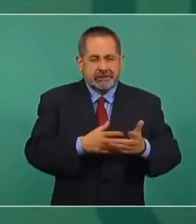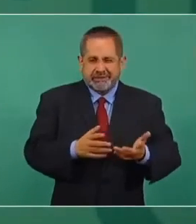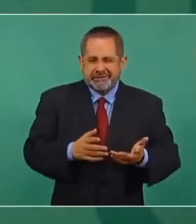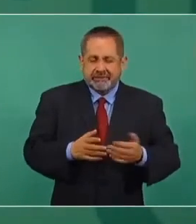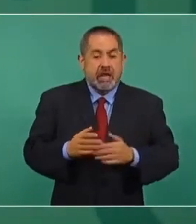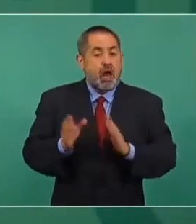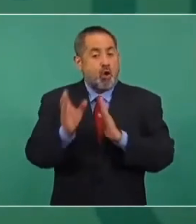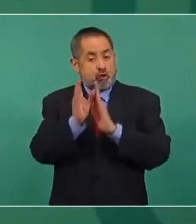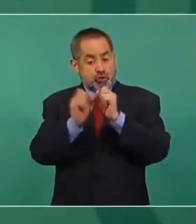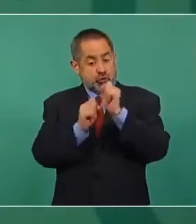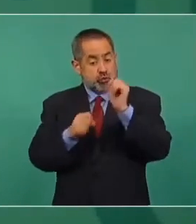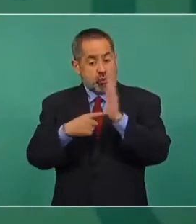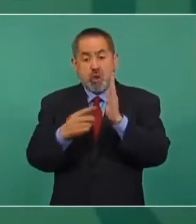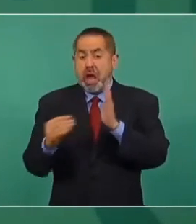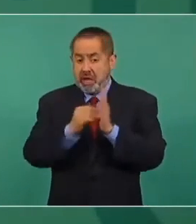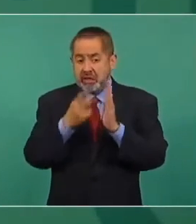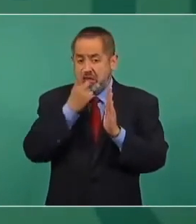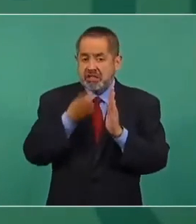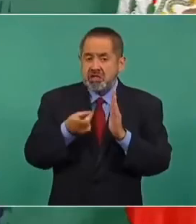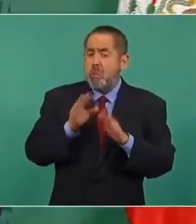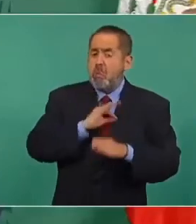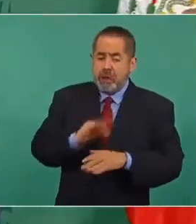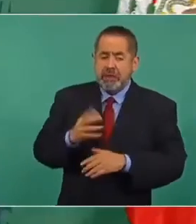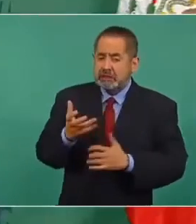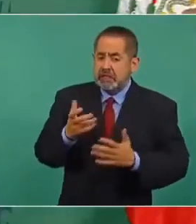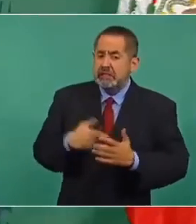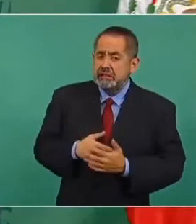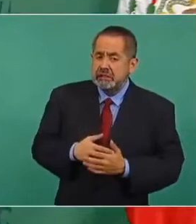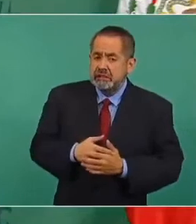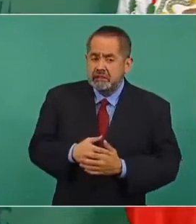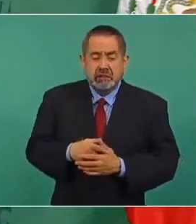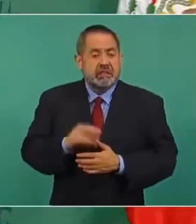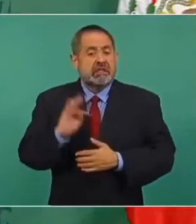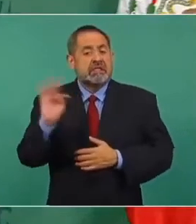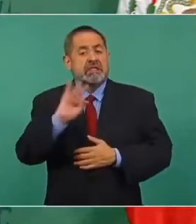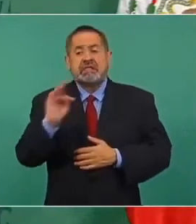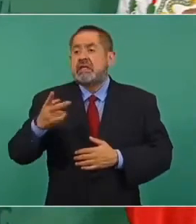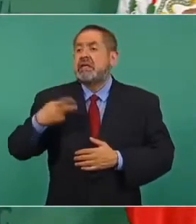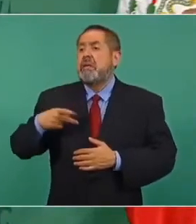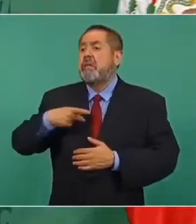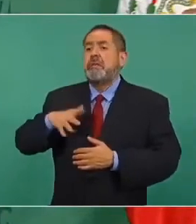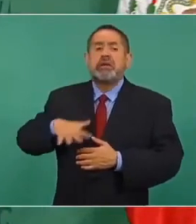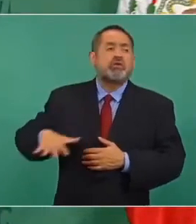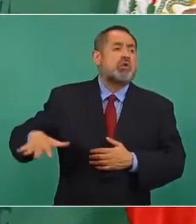en la Constitución de que si los ciudadanos